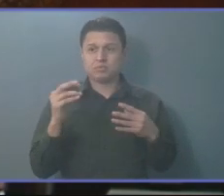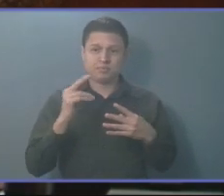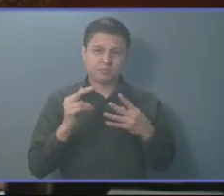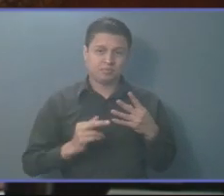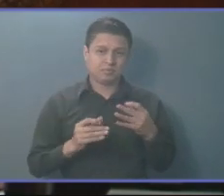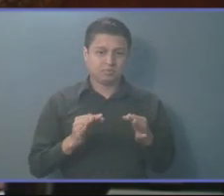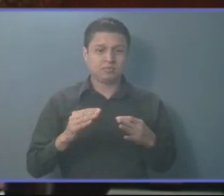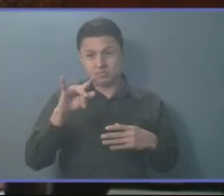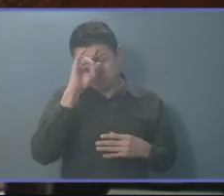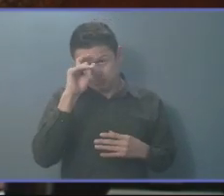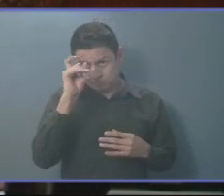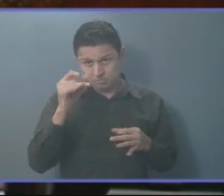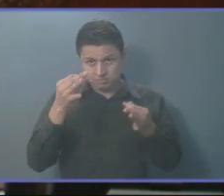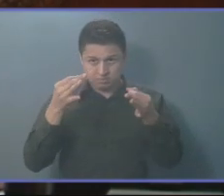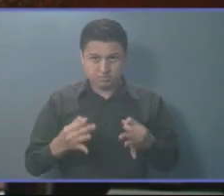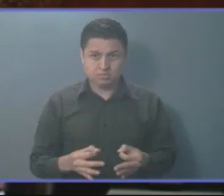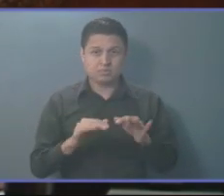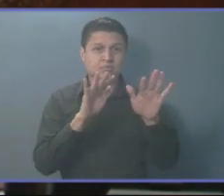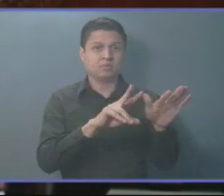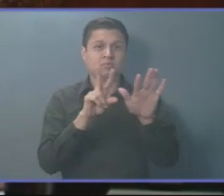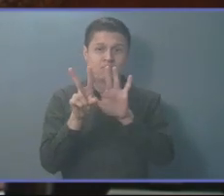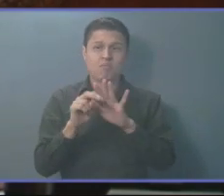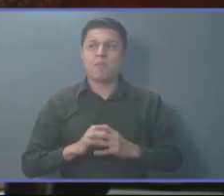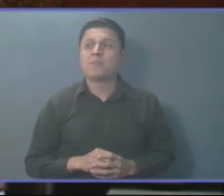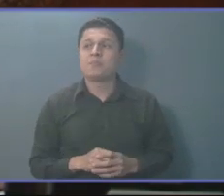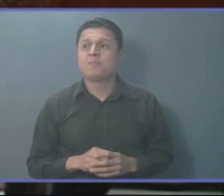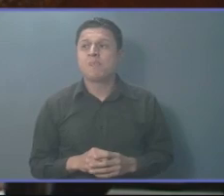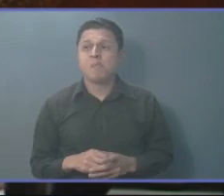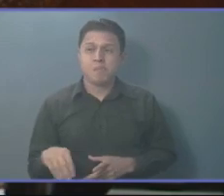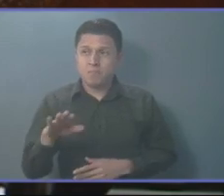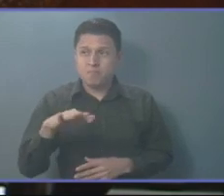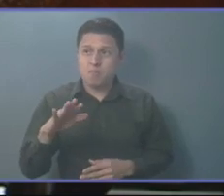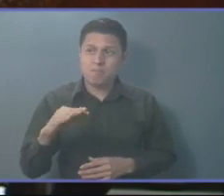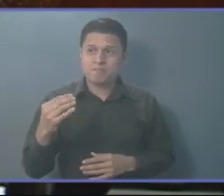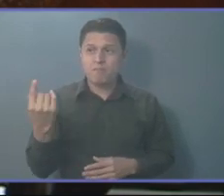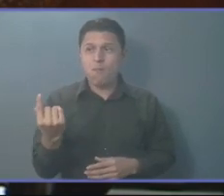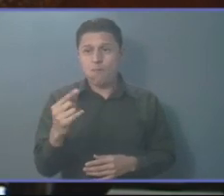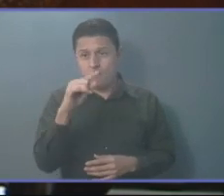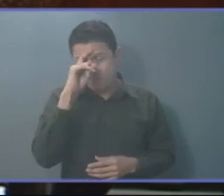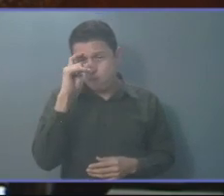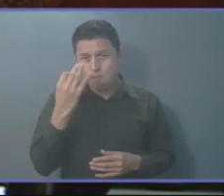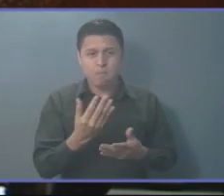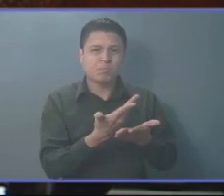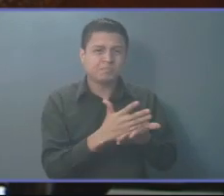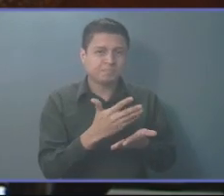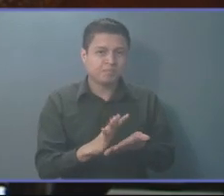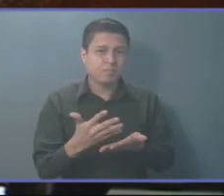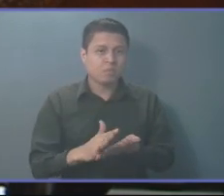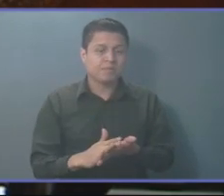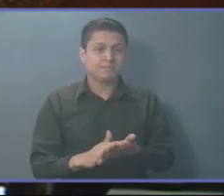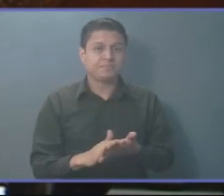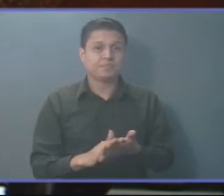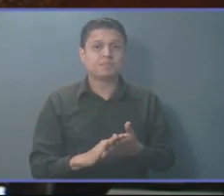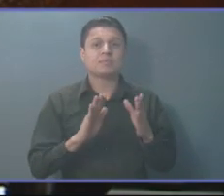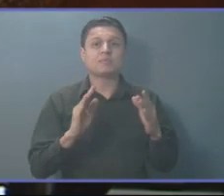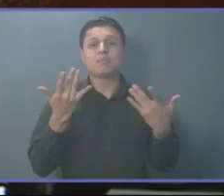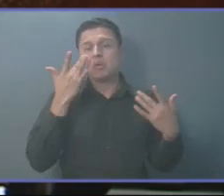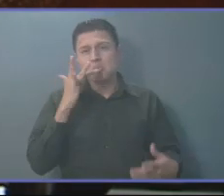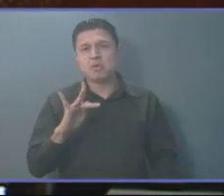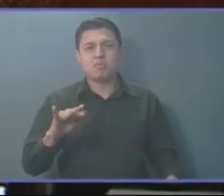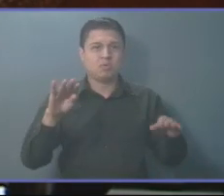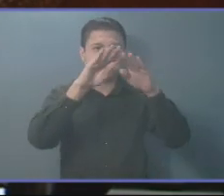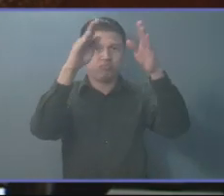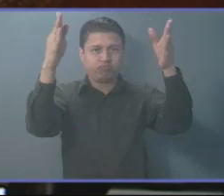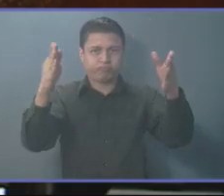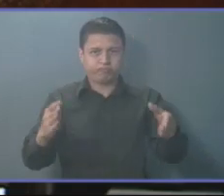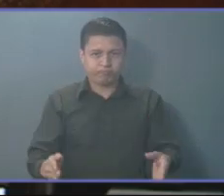normativa laboral. 17. Los casilleros para los empleados deberán desinfectarse antes del ingreso del personal,